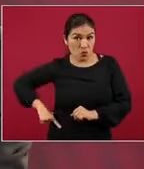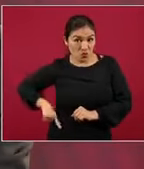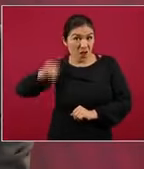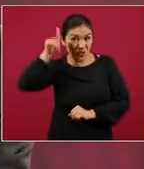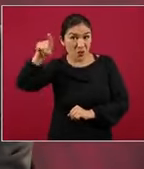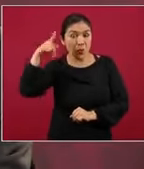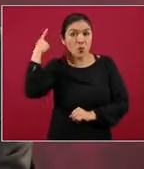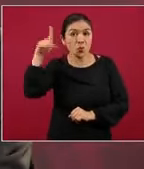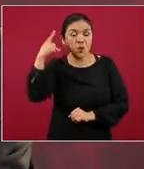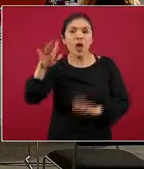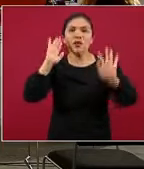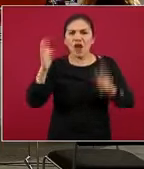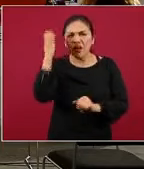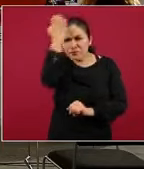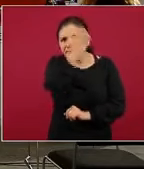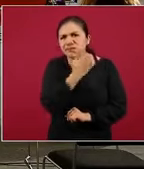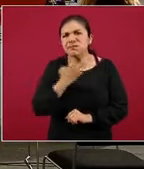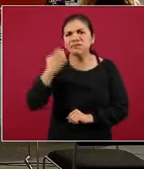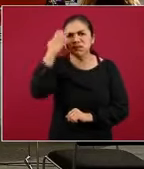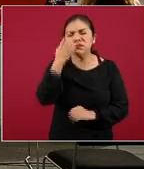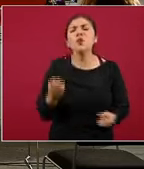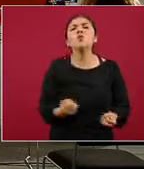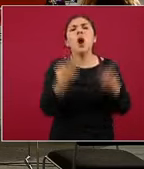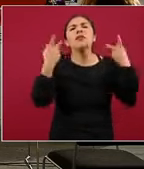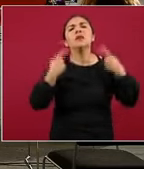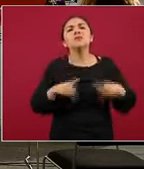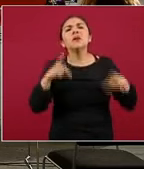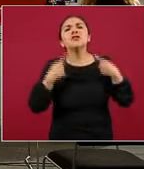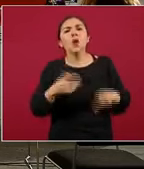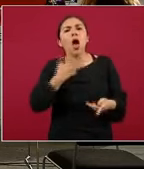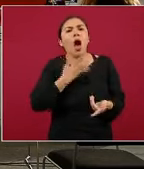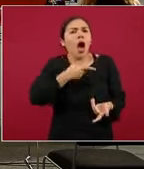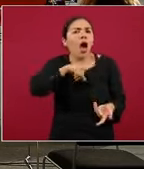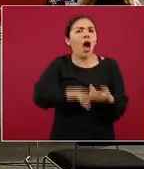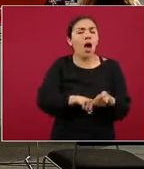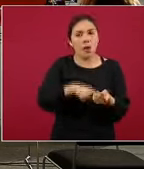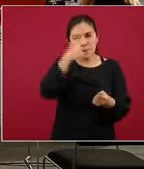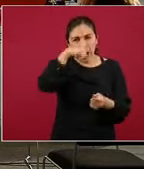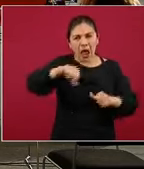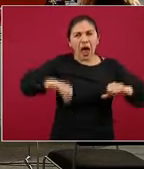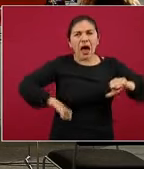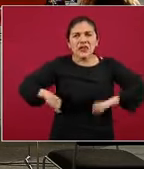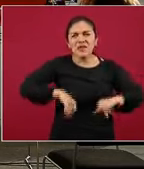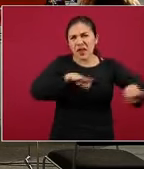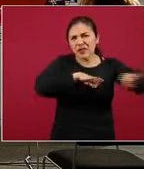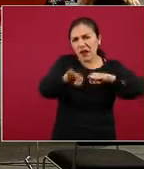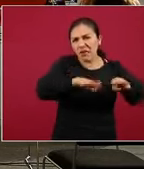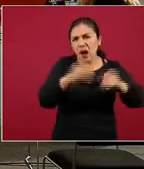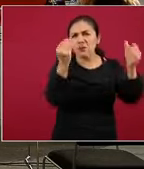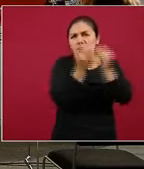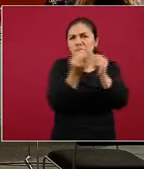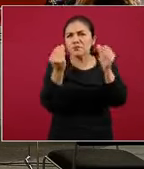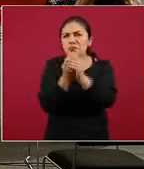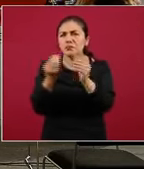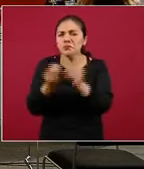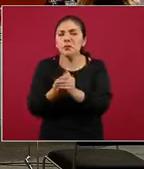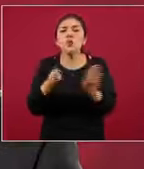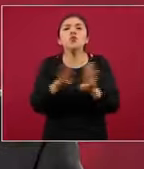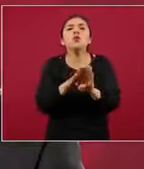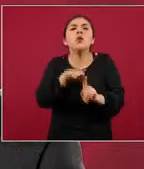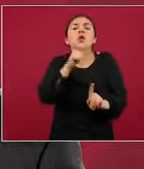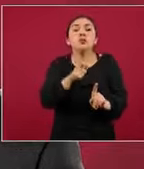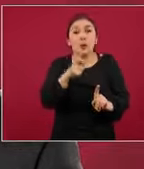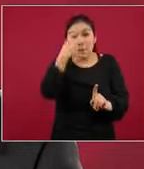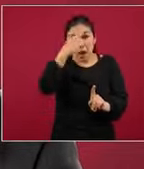Puebla analizó la cantidad de personas que están involucradas en cada actividad económica respecto a